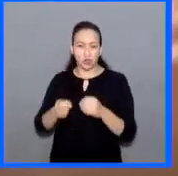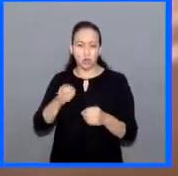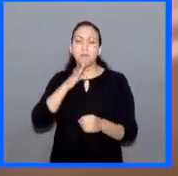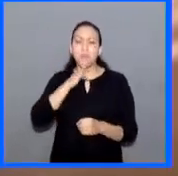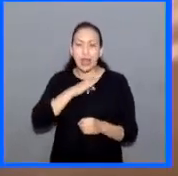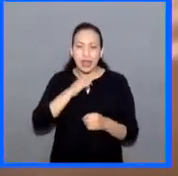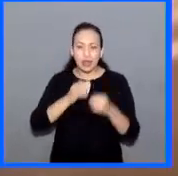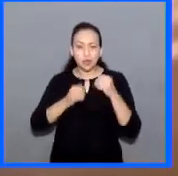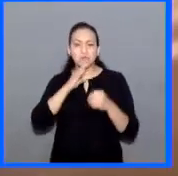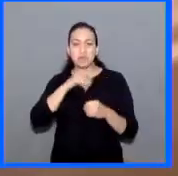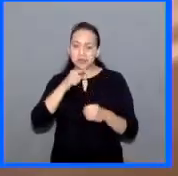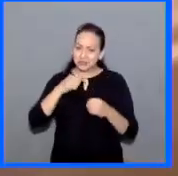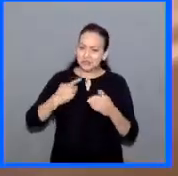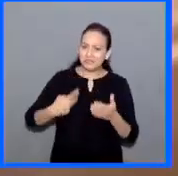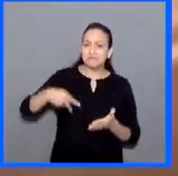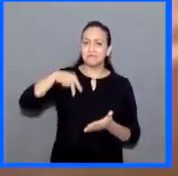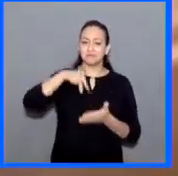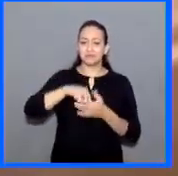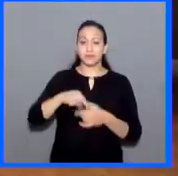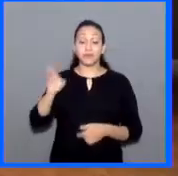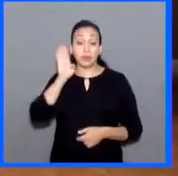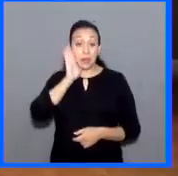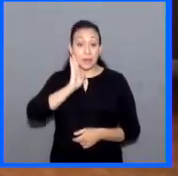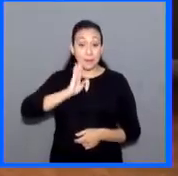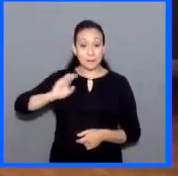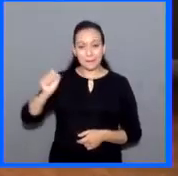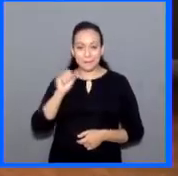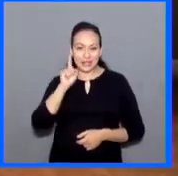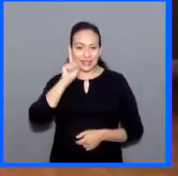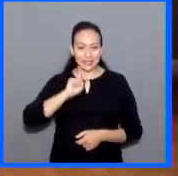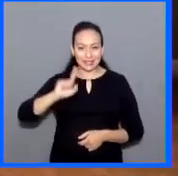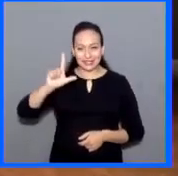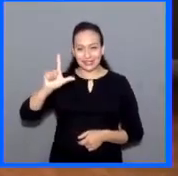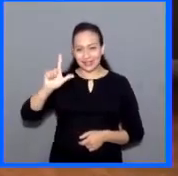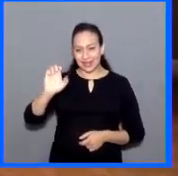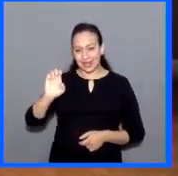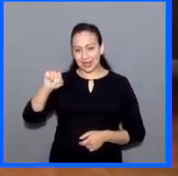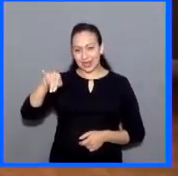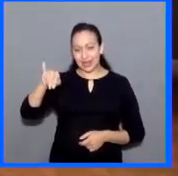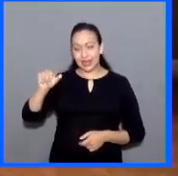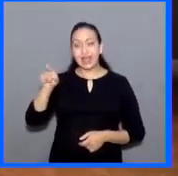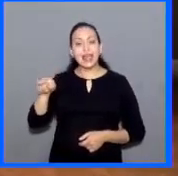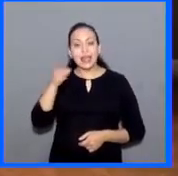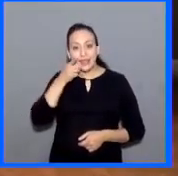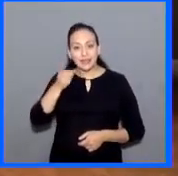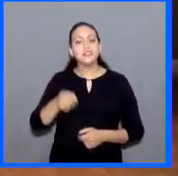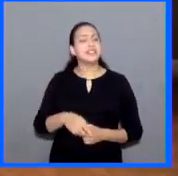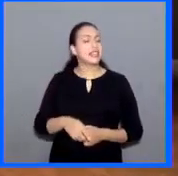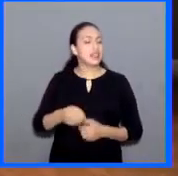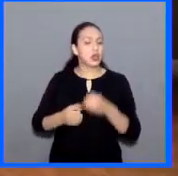Guadarrama, ministra de la nueva Suprema Corte, siempre entendió a la justicia social como